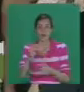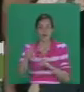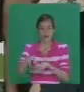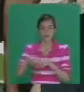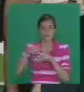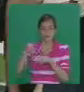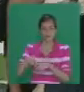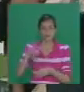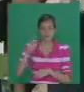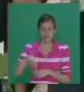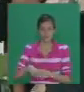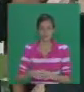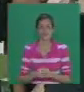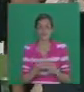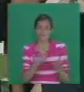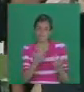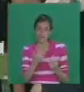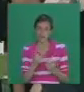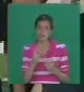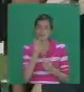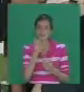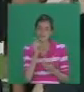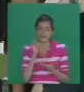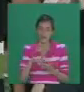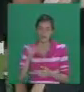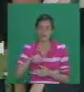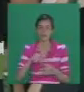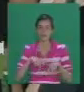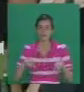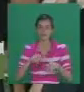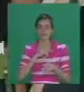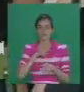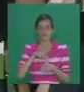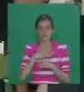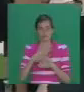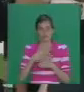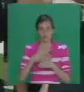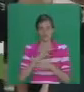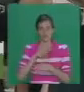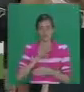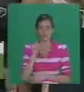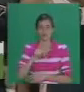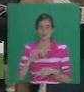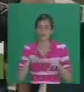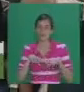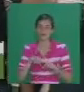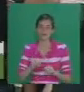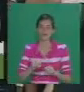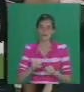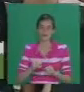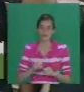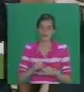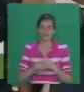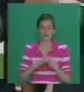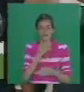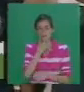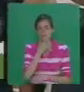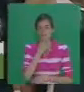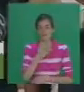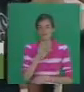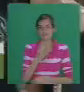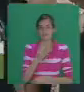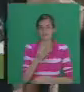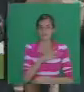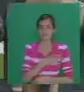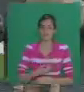agricultura, que vengan y se acerquen aquí a nosotros, que nosotros estamos aquí para que nos registremos, para que sea más fácil lo que